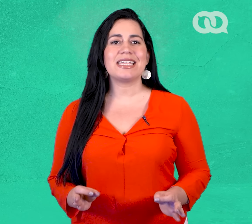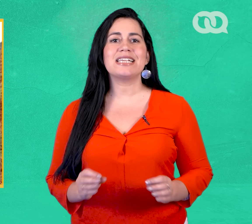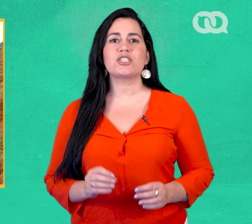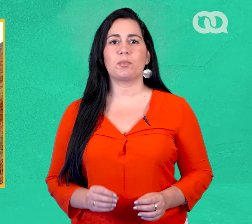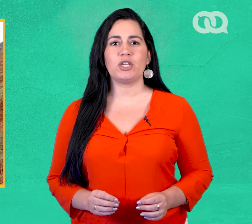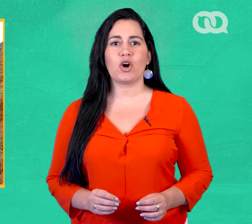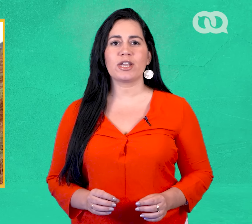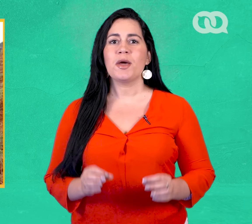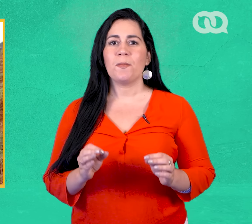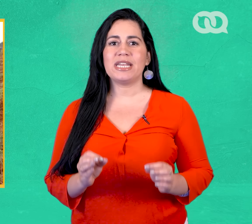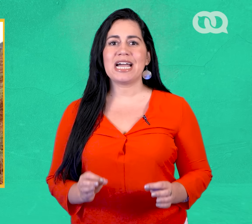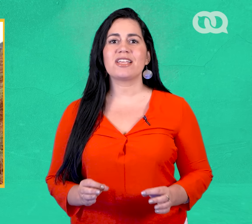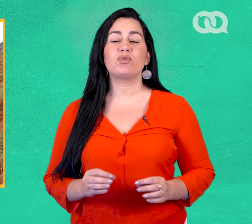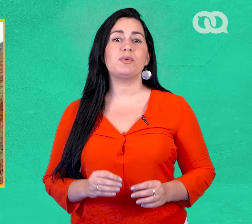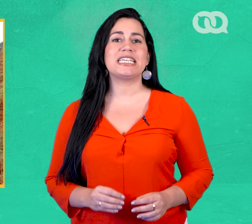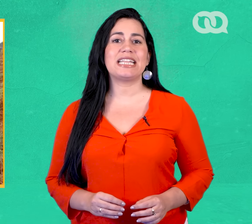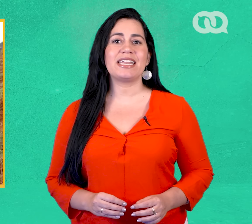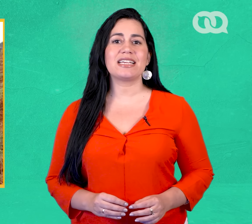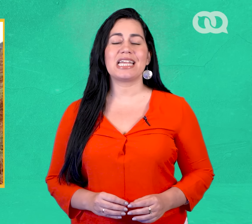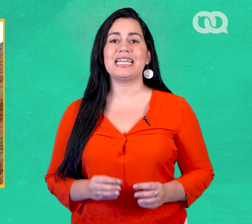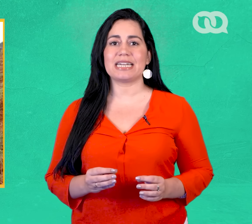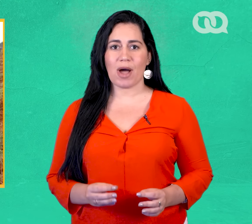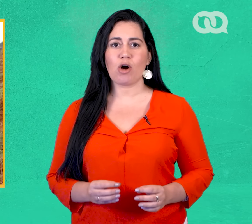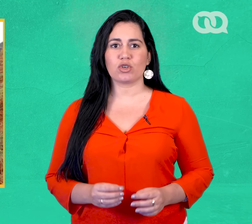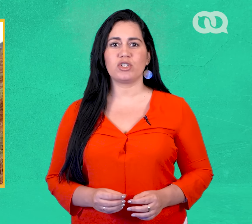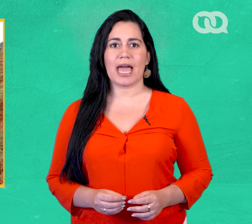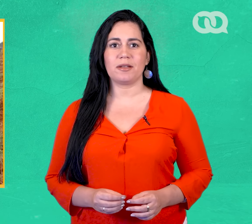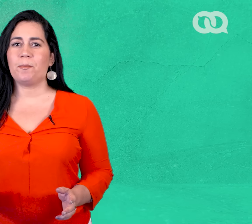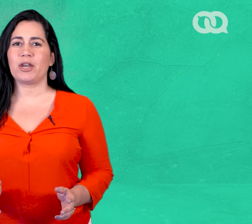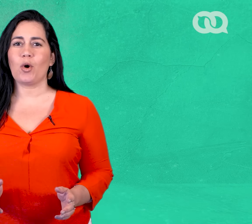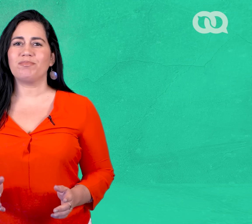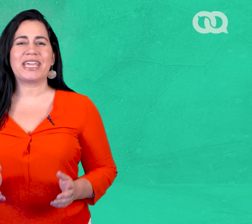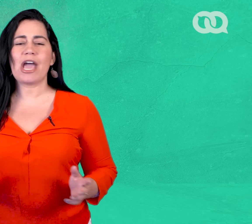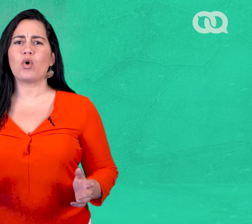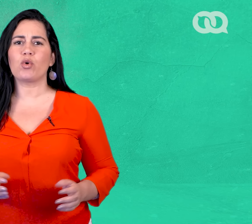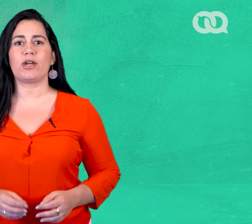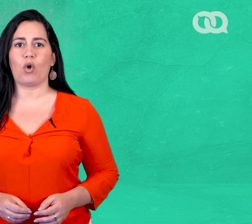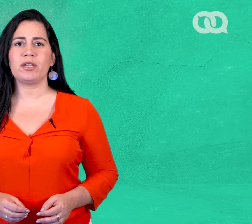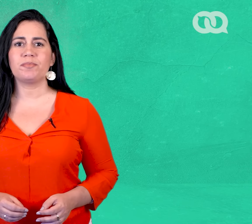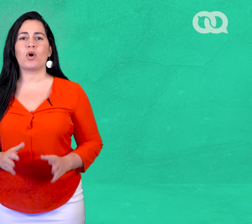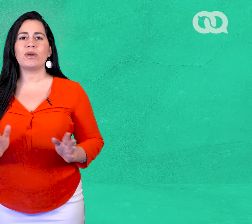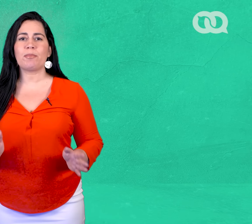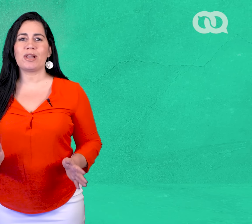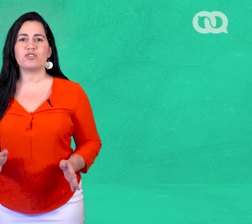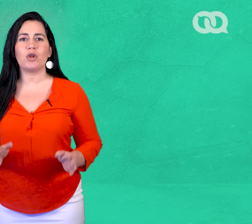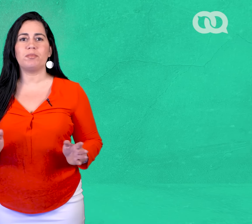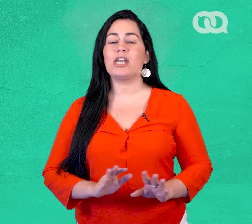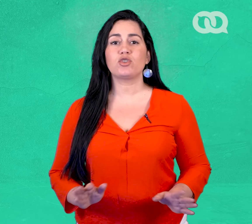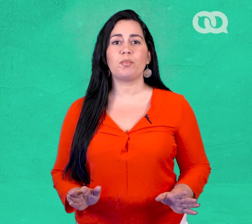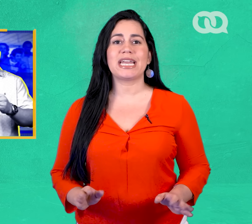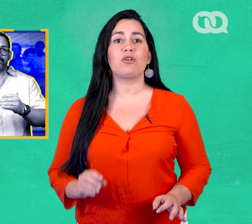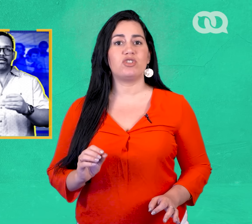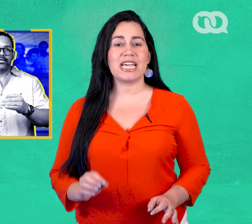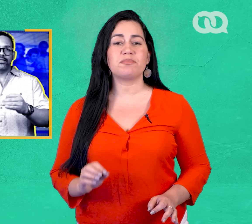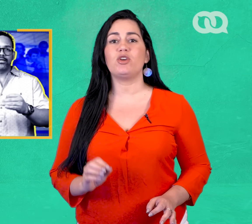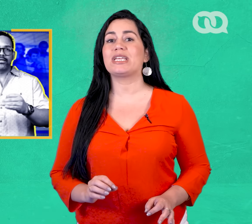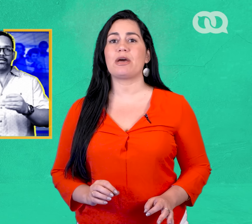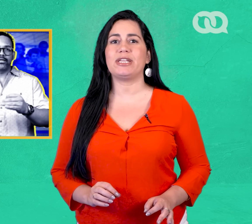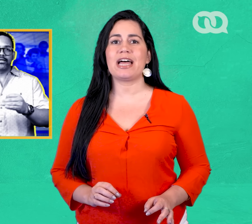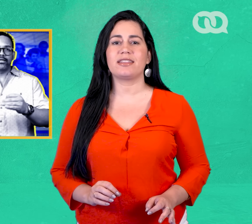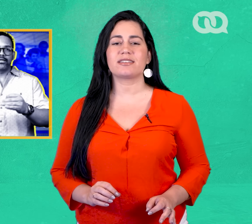en la enseñanza superior, Brigadas Universitarias de Trabajo Social. Pero, ¿qué ocurre hoy? Con una población que no supera los